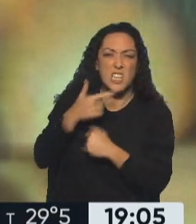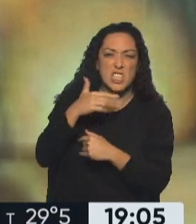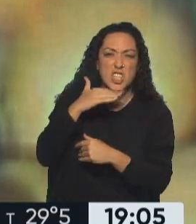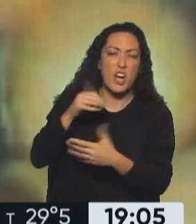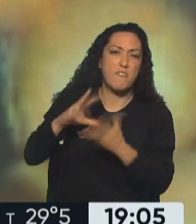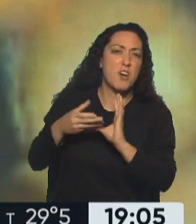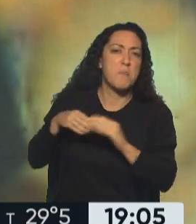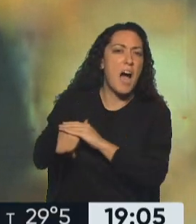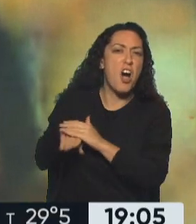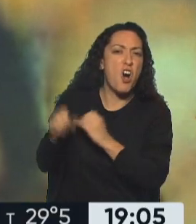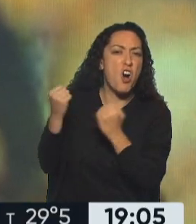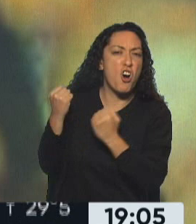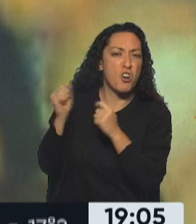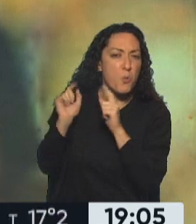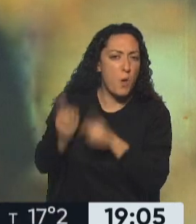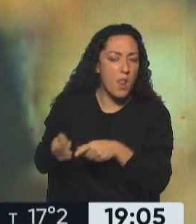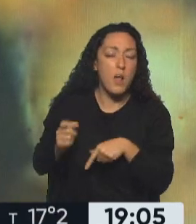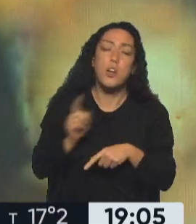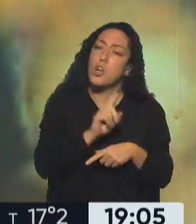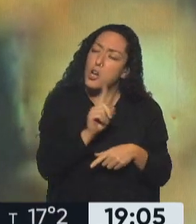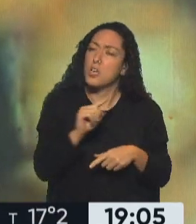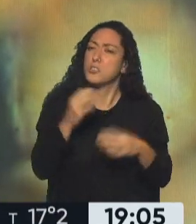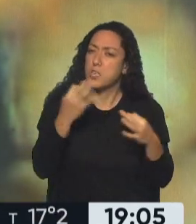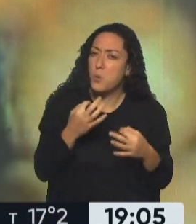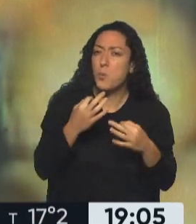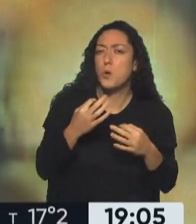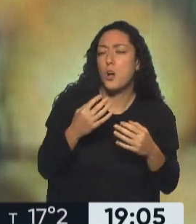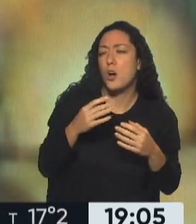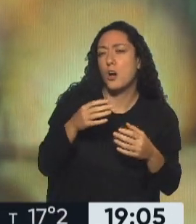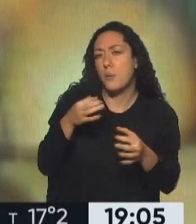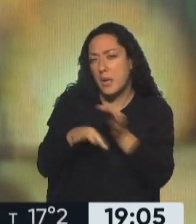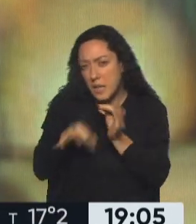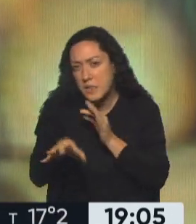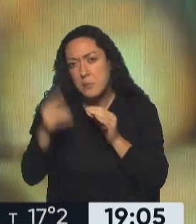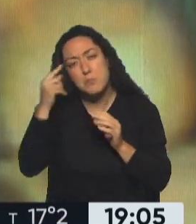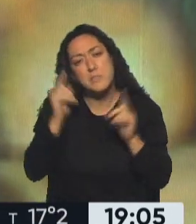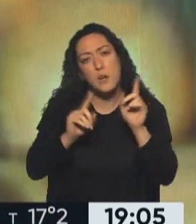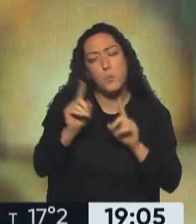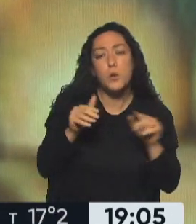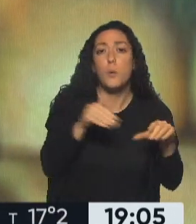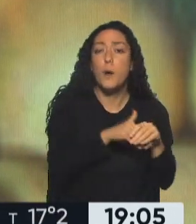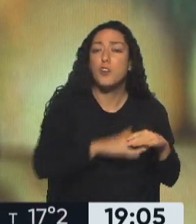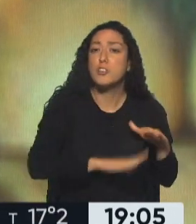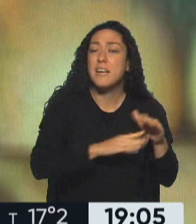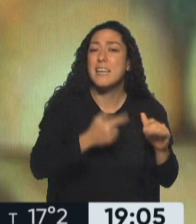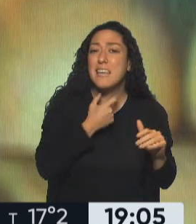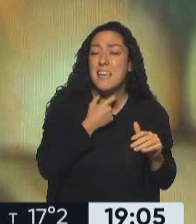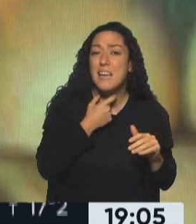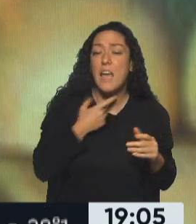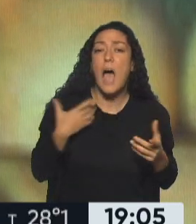de ahorro. Hay quienes te dicen, no, esto va a ayudar a liquidar. Recordemos que el Banco Central estima llegar a mediados de agosto